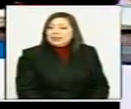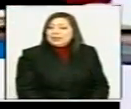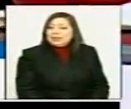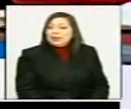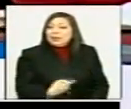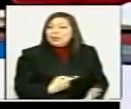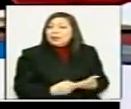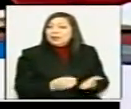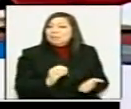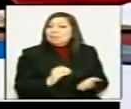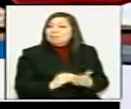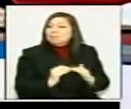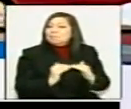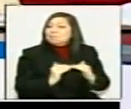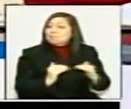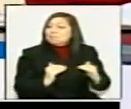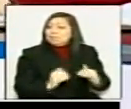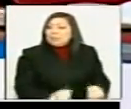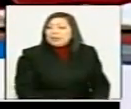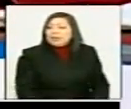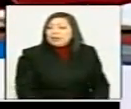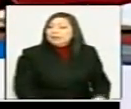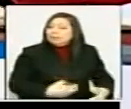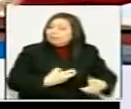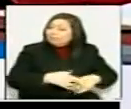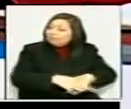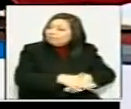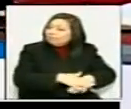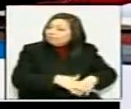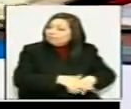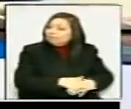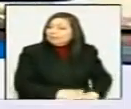es lo que marca este proceso.